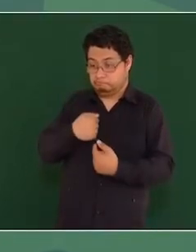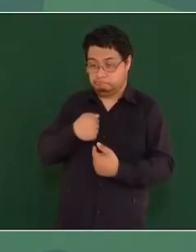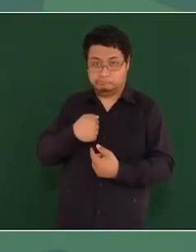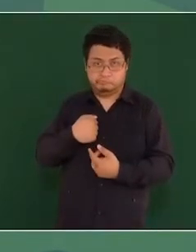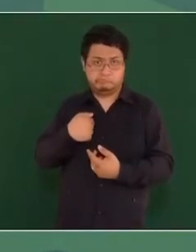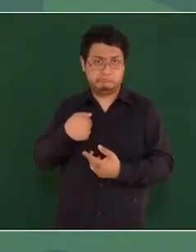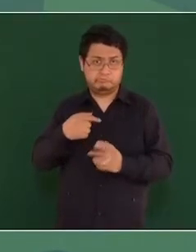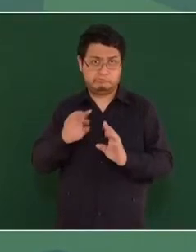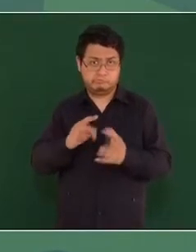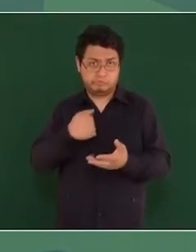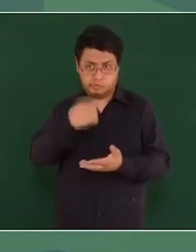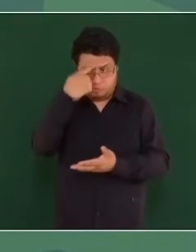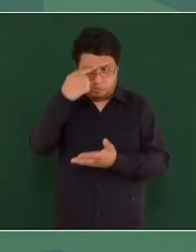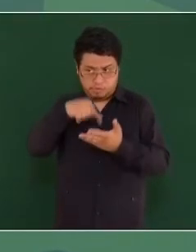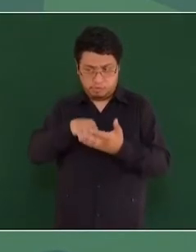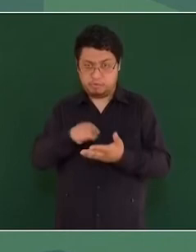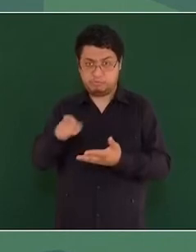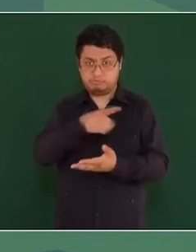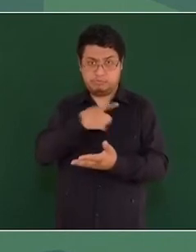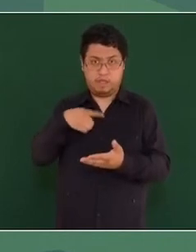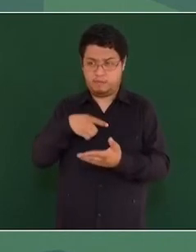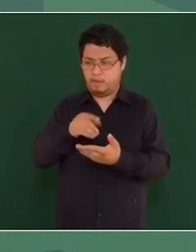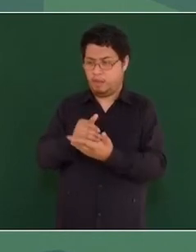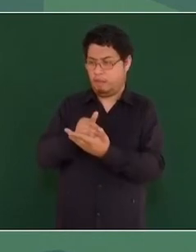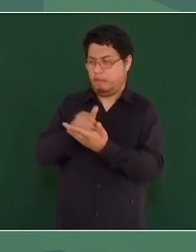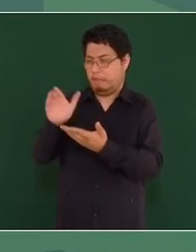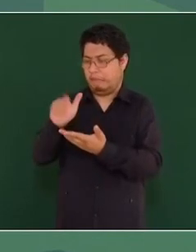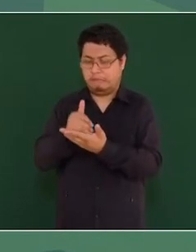de excluir a nadie.